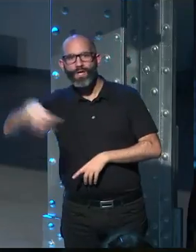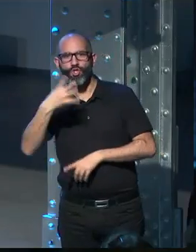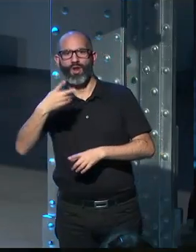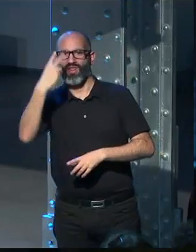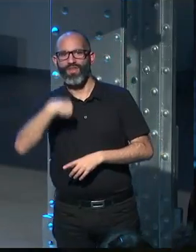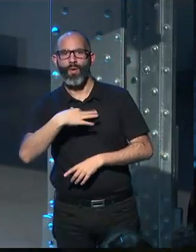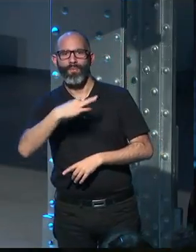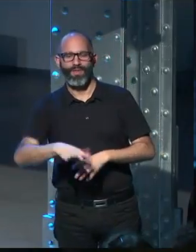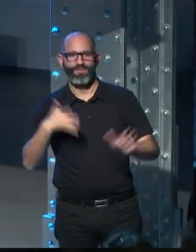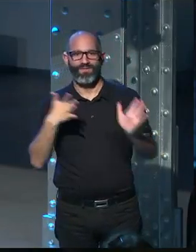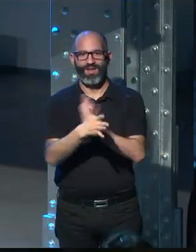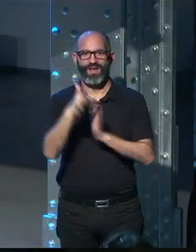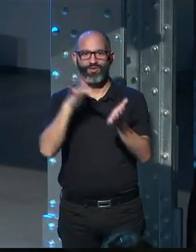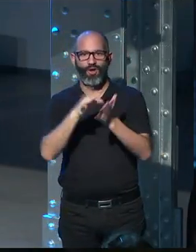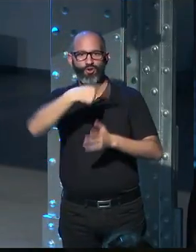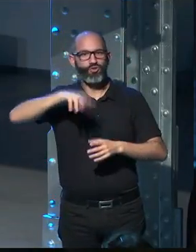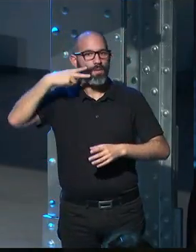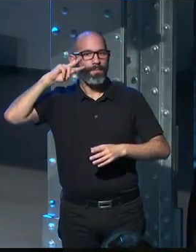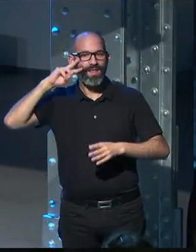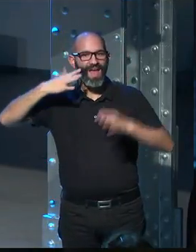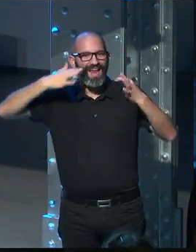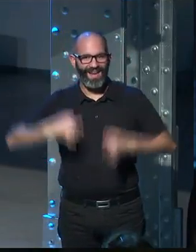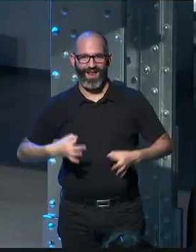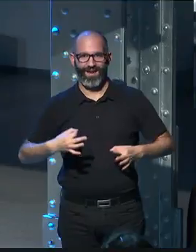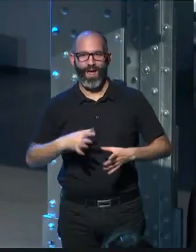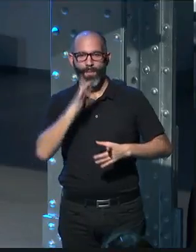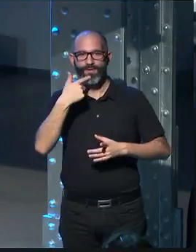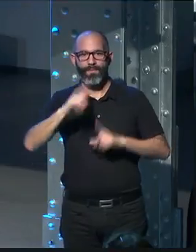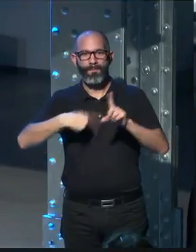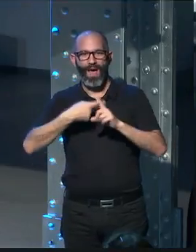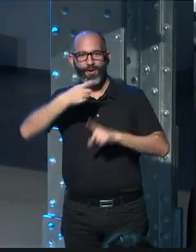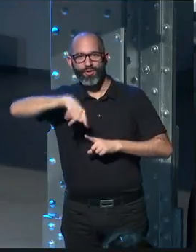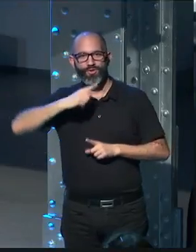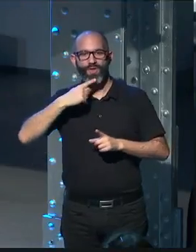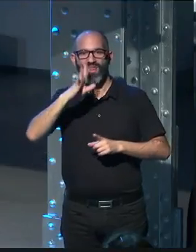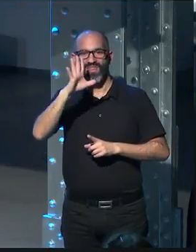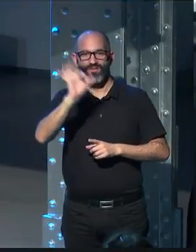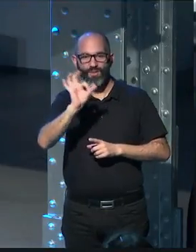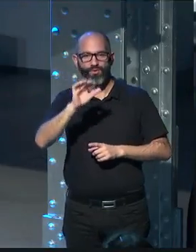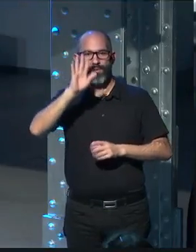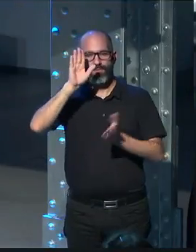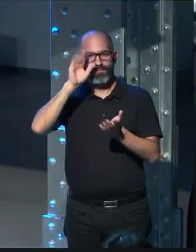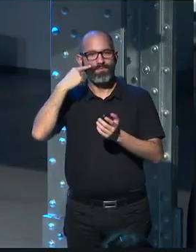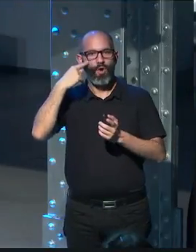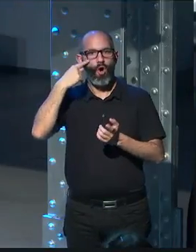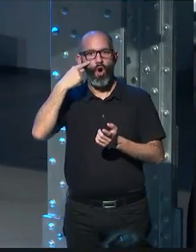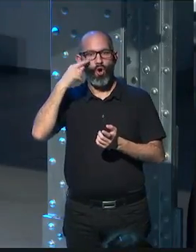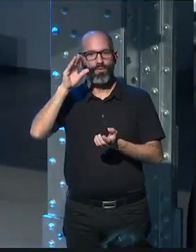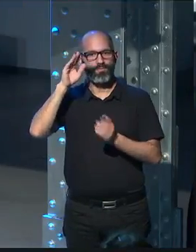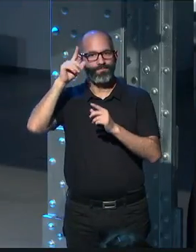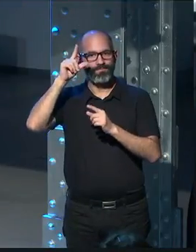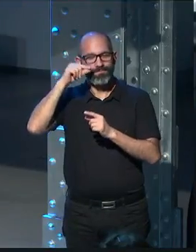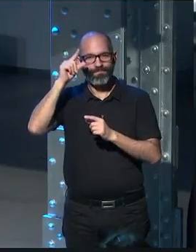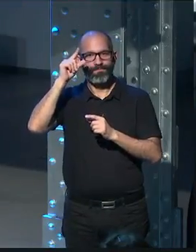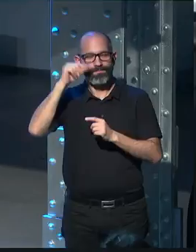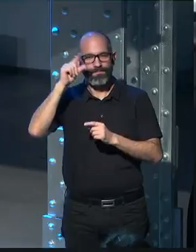tiempo muy significativo de nuestra experiencia consciente. Y si contamos parpadeos, que parpadeamos una vez cada 5 segundos, pues añade 20 minutos más.